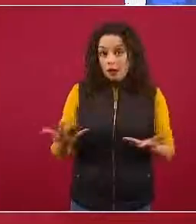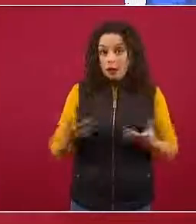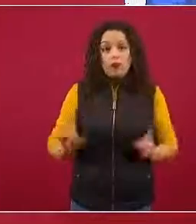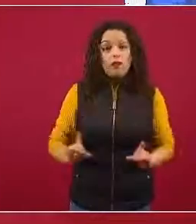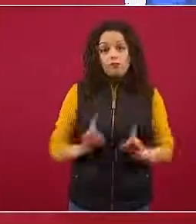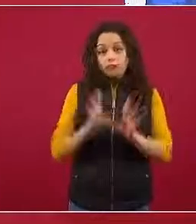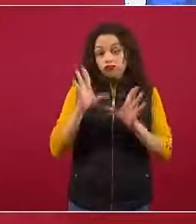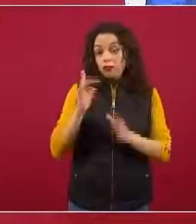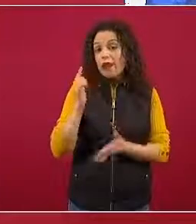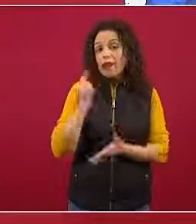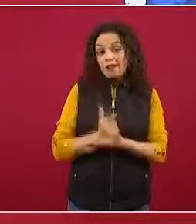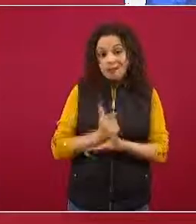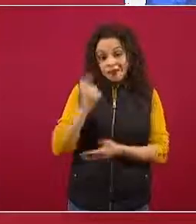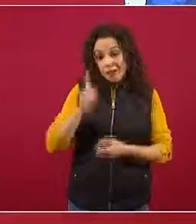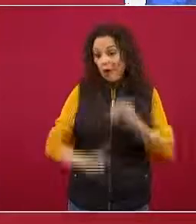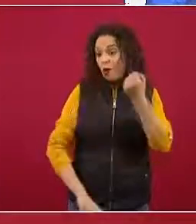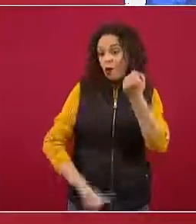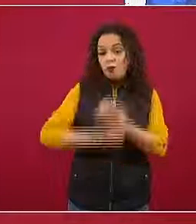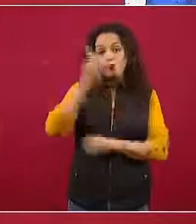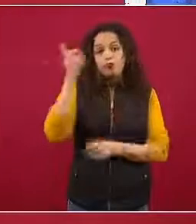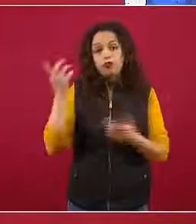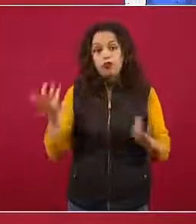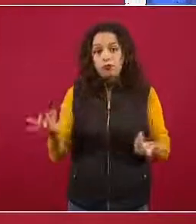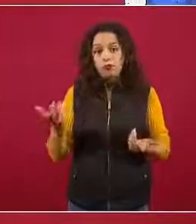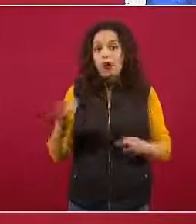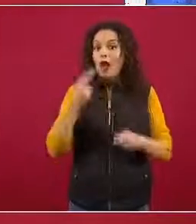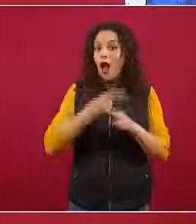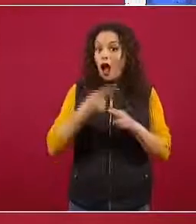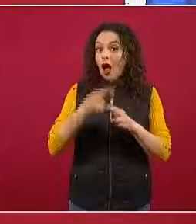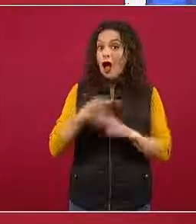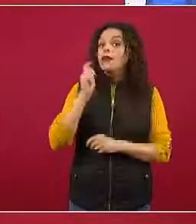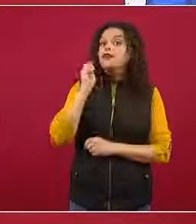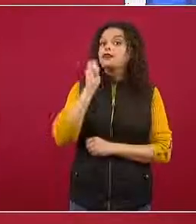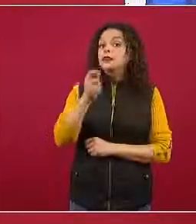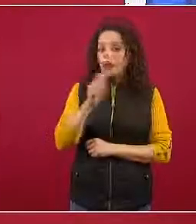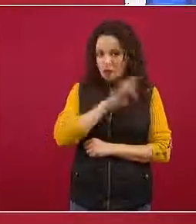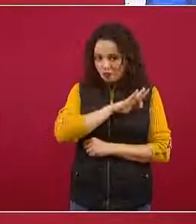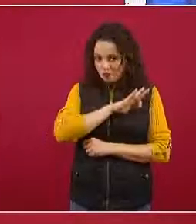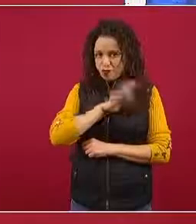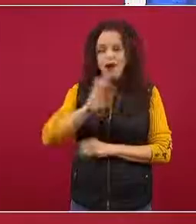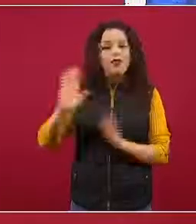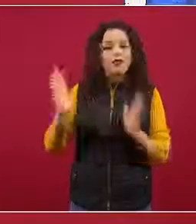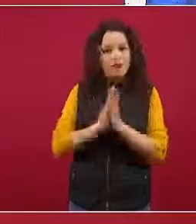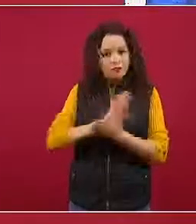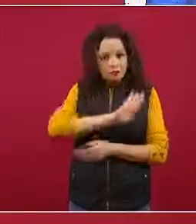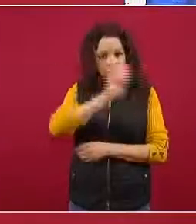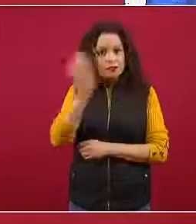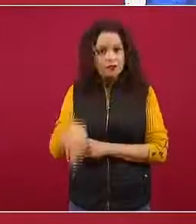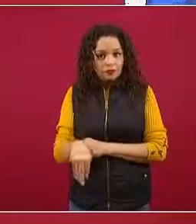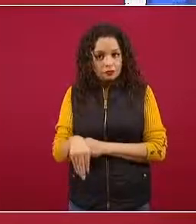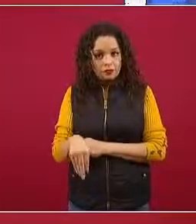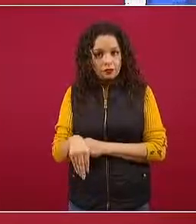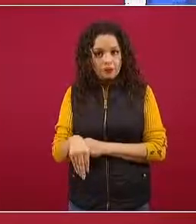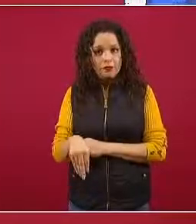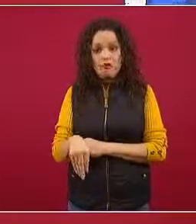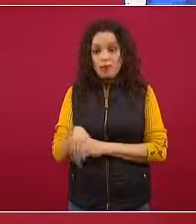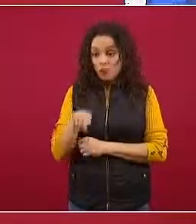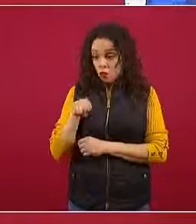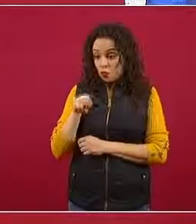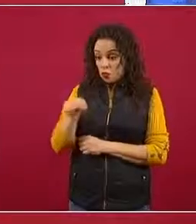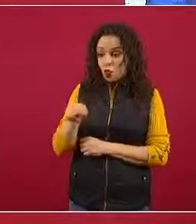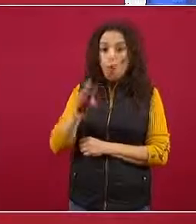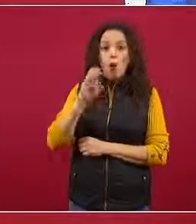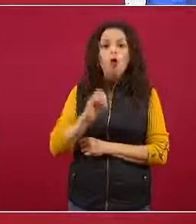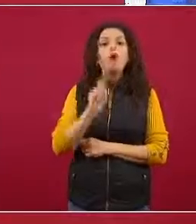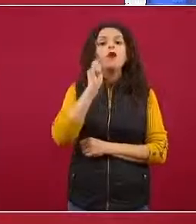inclusive llegar a la muerte de uno o a la muerte de algún familiar.